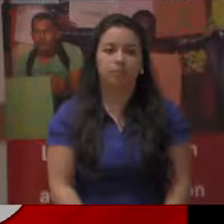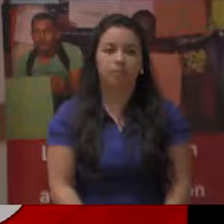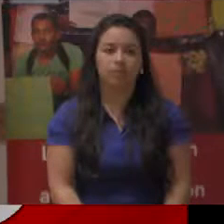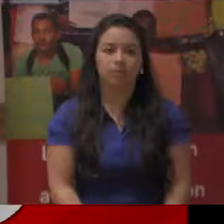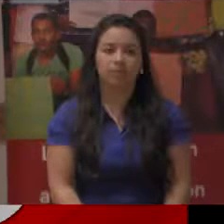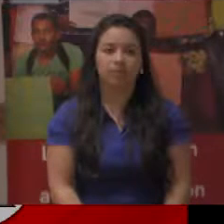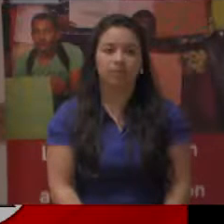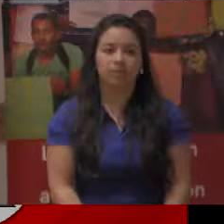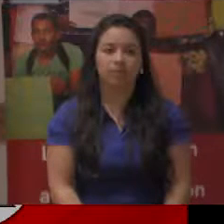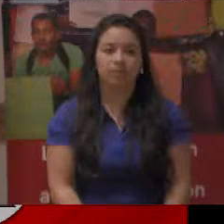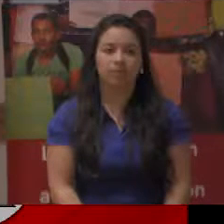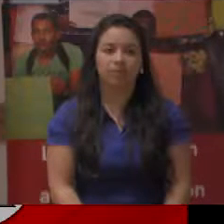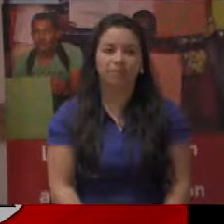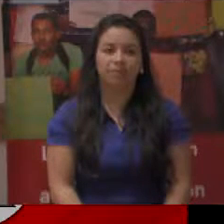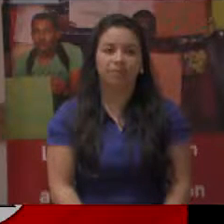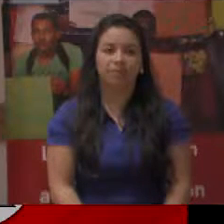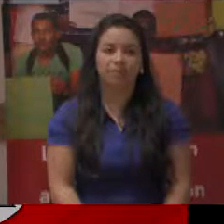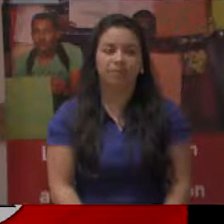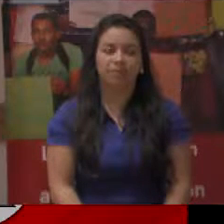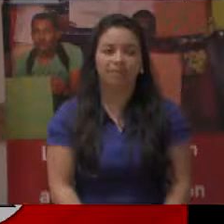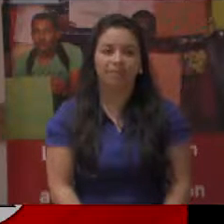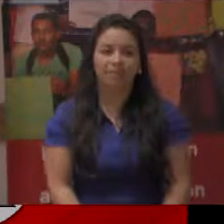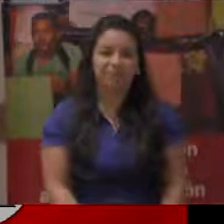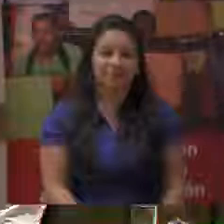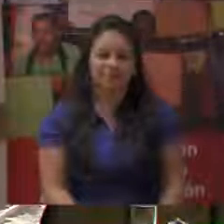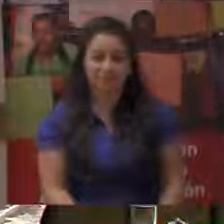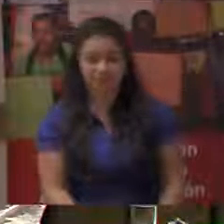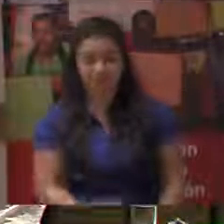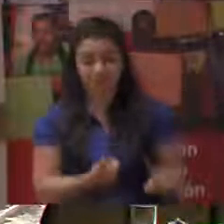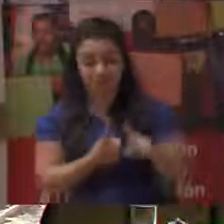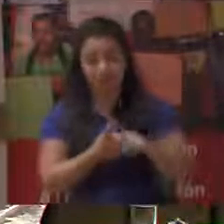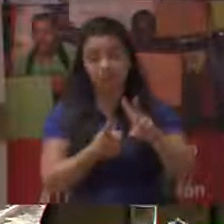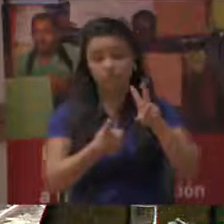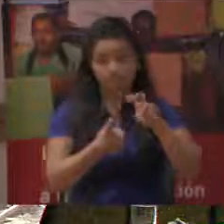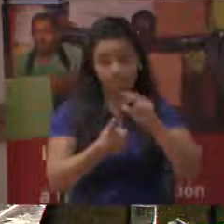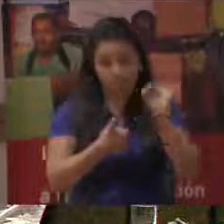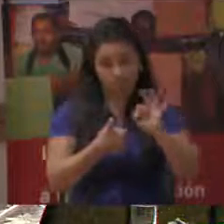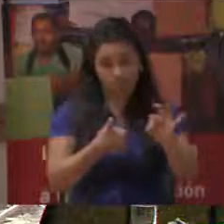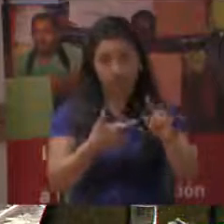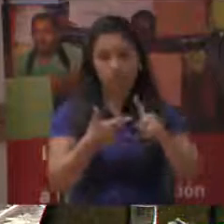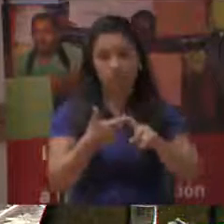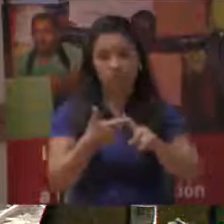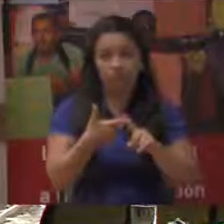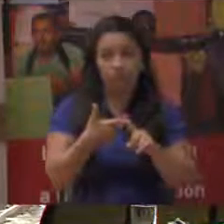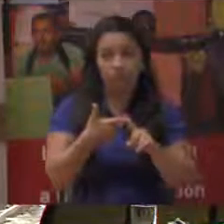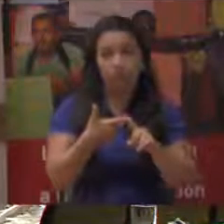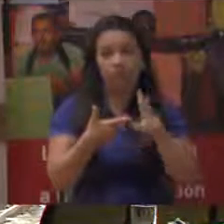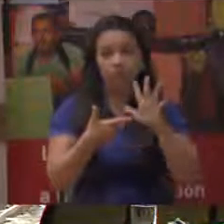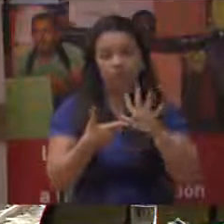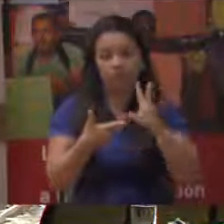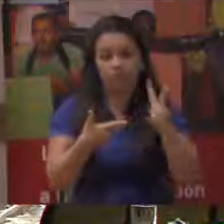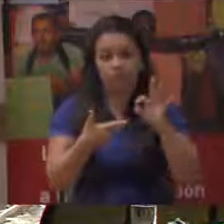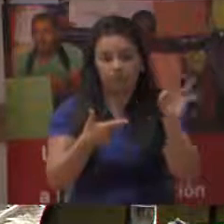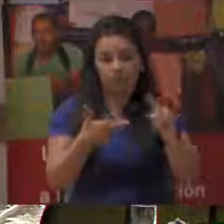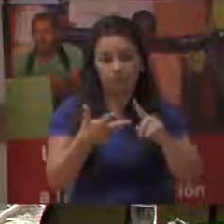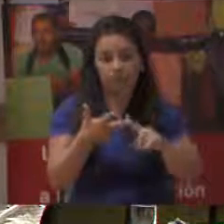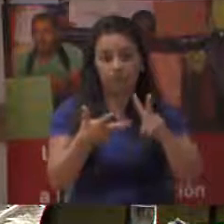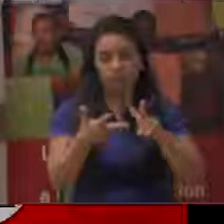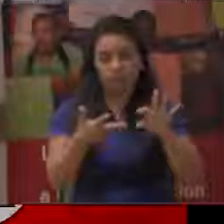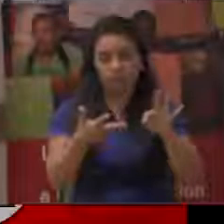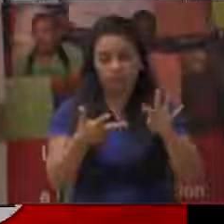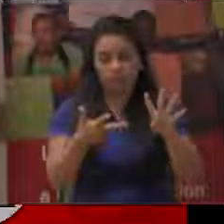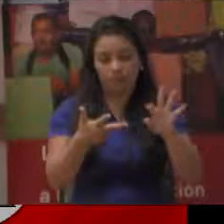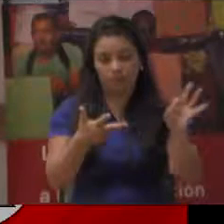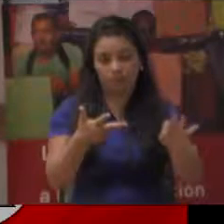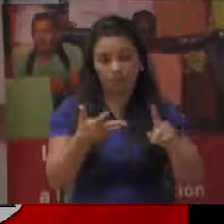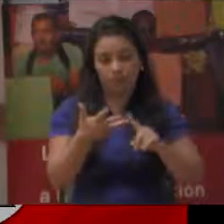Siete por ciento excelente, bueno 52%, regular